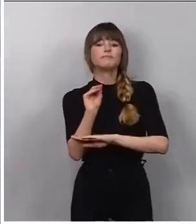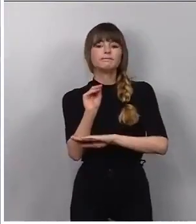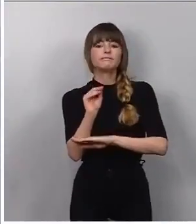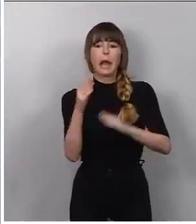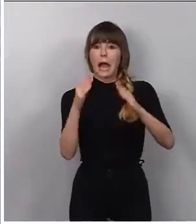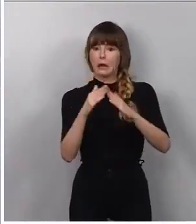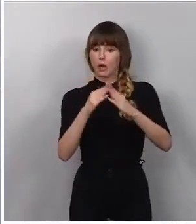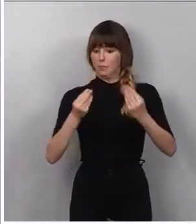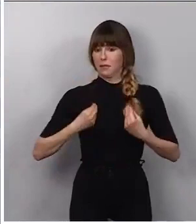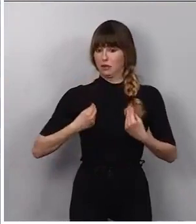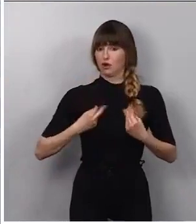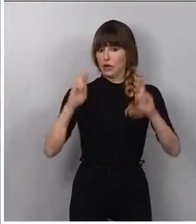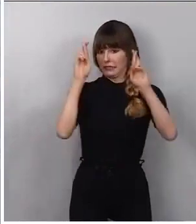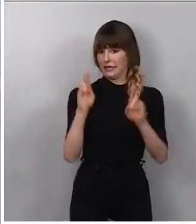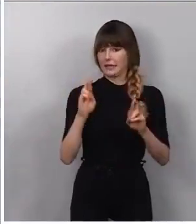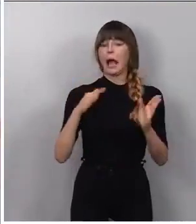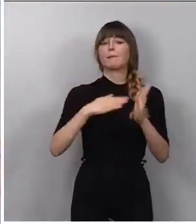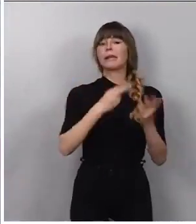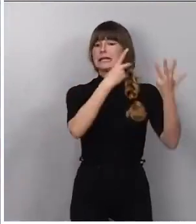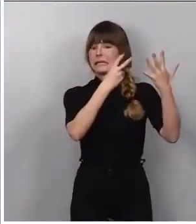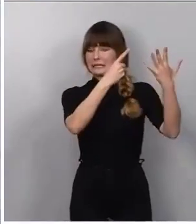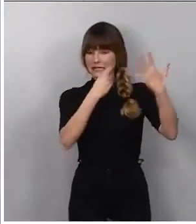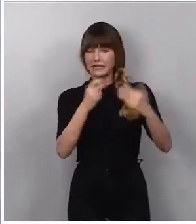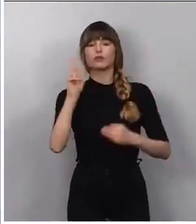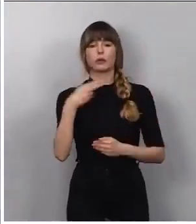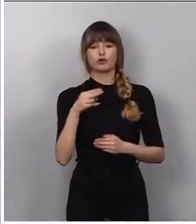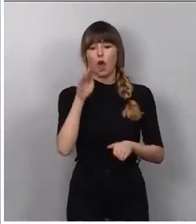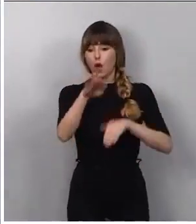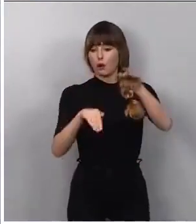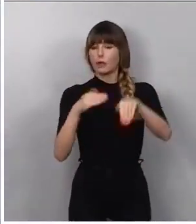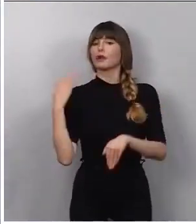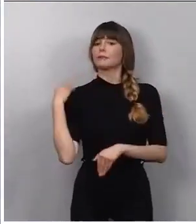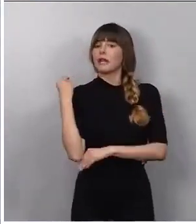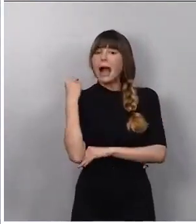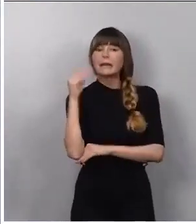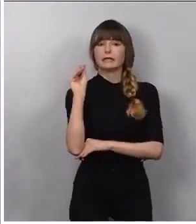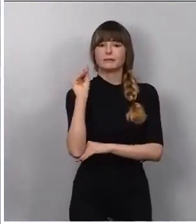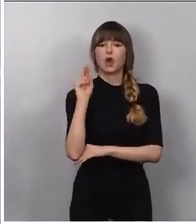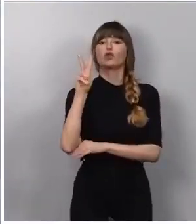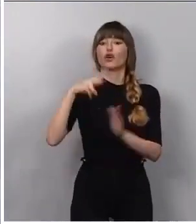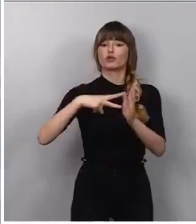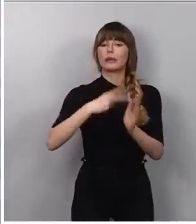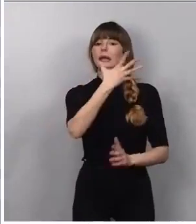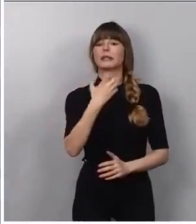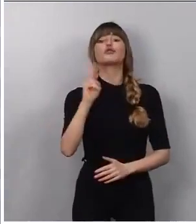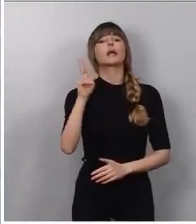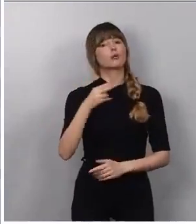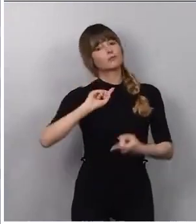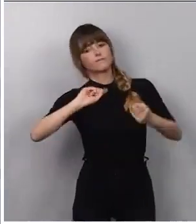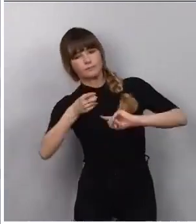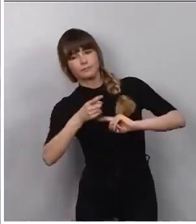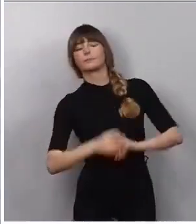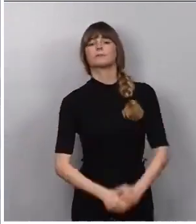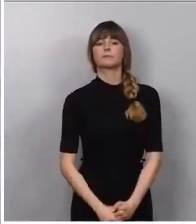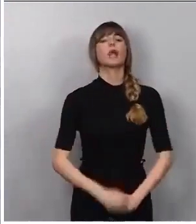alojamiento y residencia 1,600 y ya en la convocatoria Ada la incrementamos a 2500 y